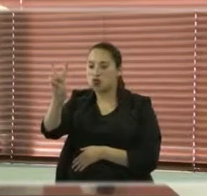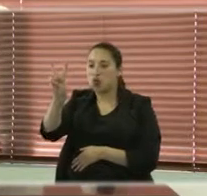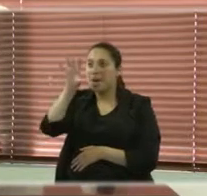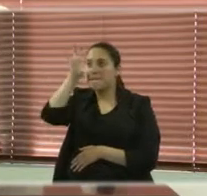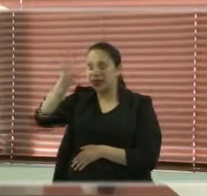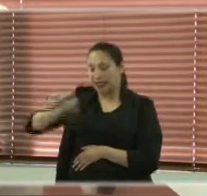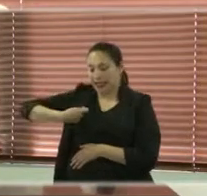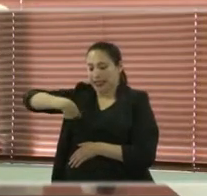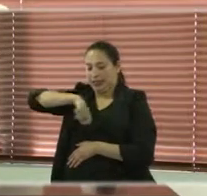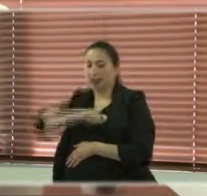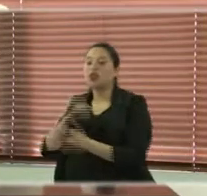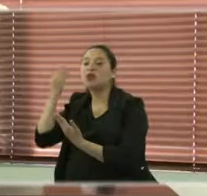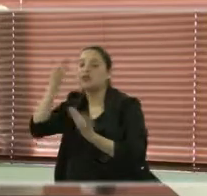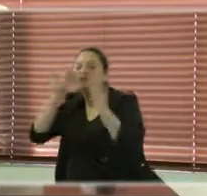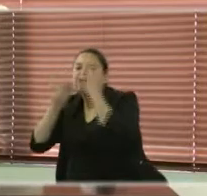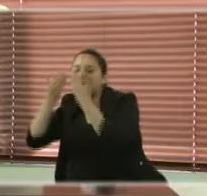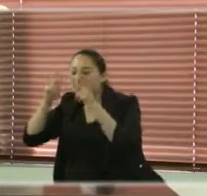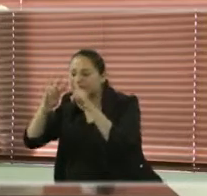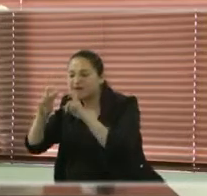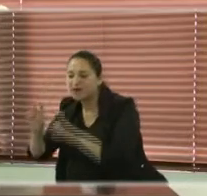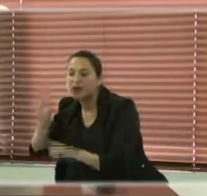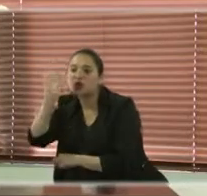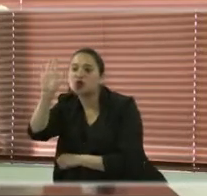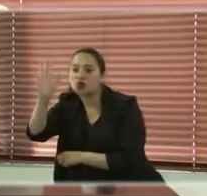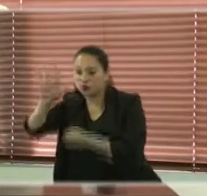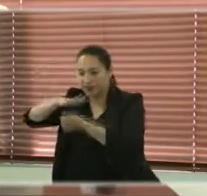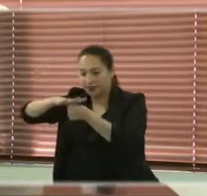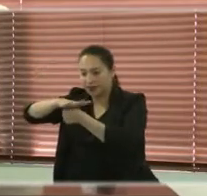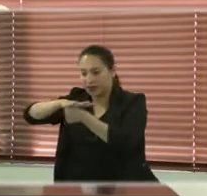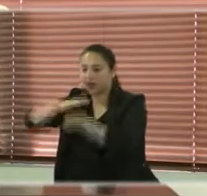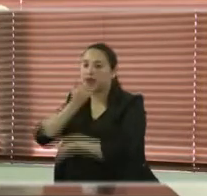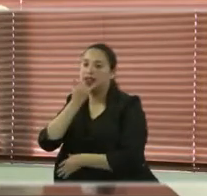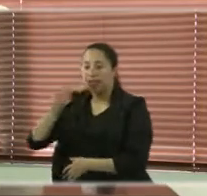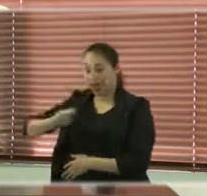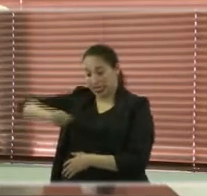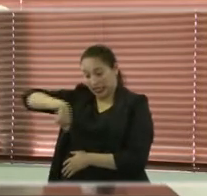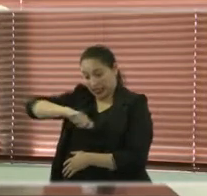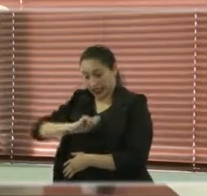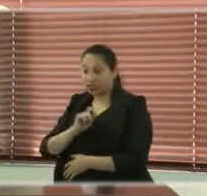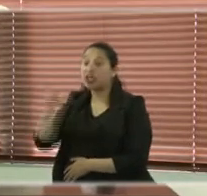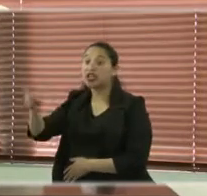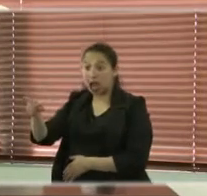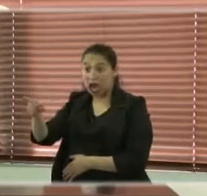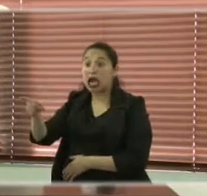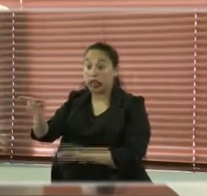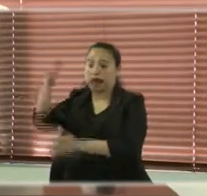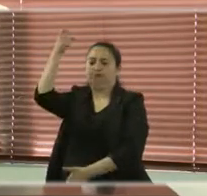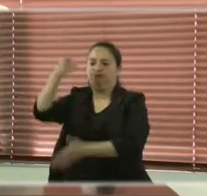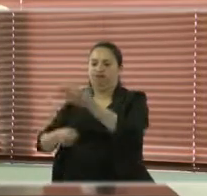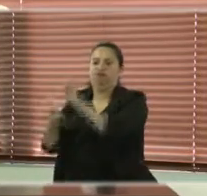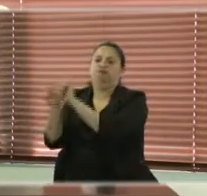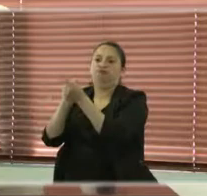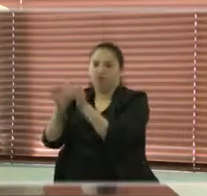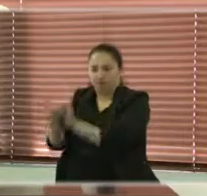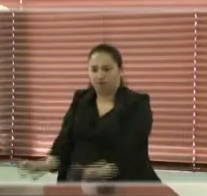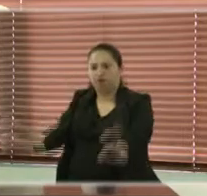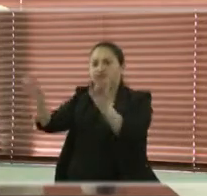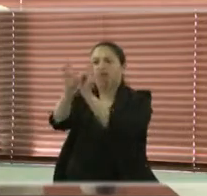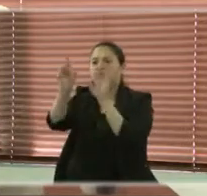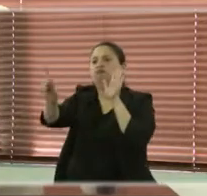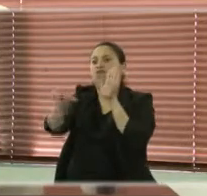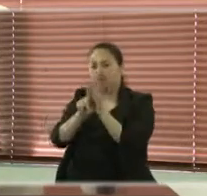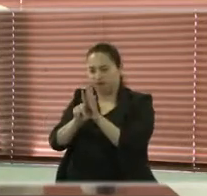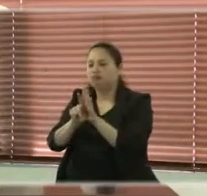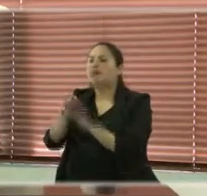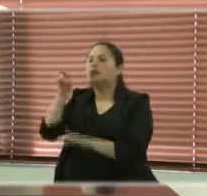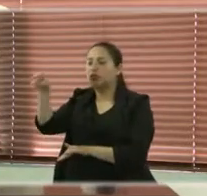los primeros países examinados en España Pues sí se hizo una reforma muy importante sobre el reconocimiento